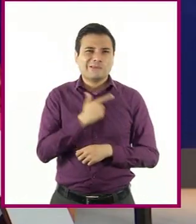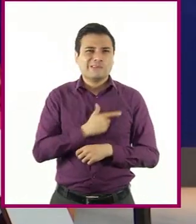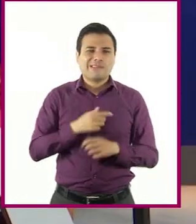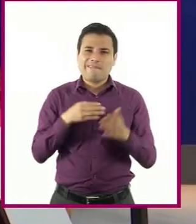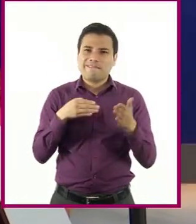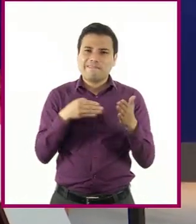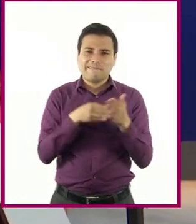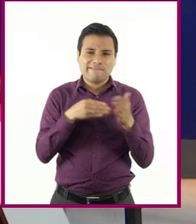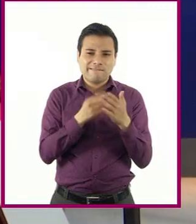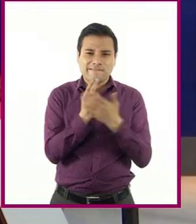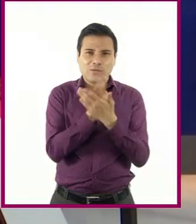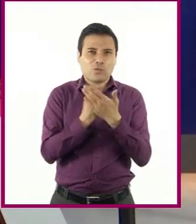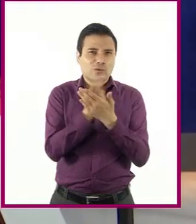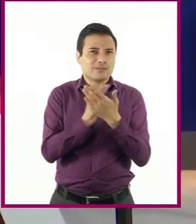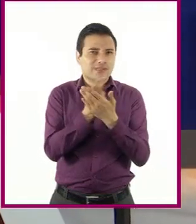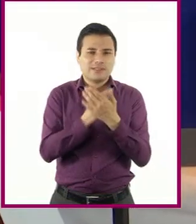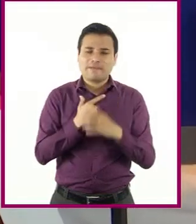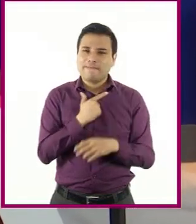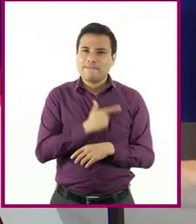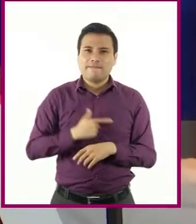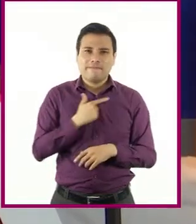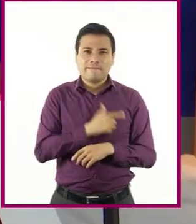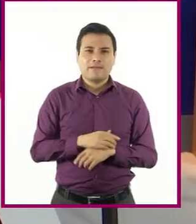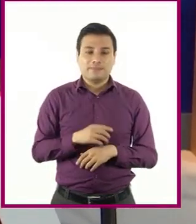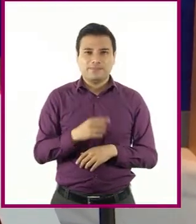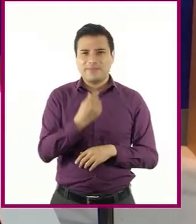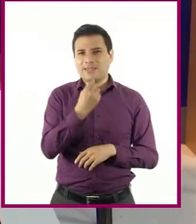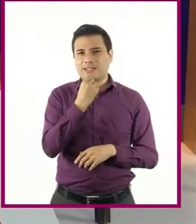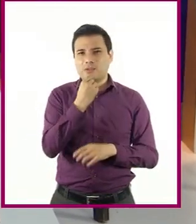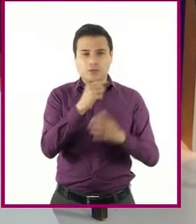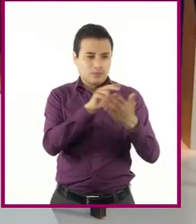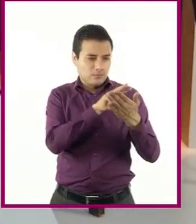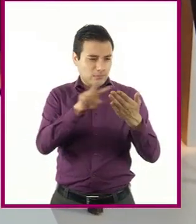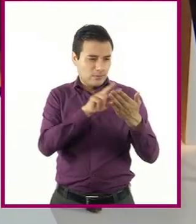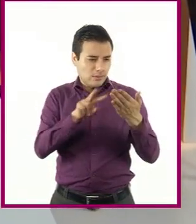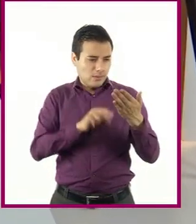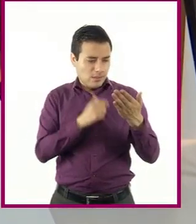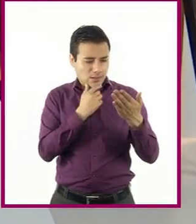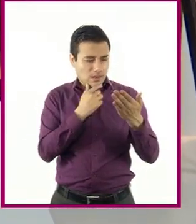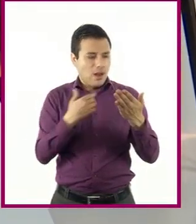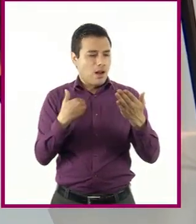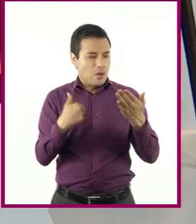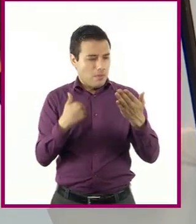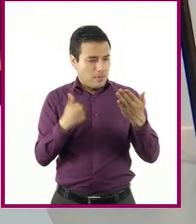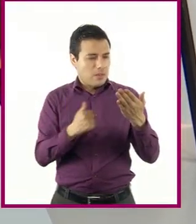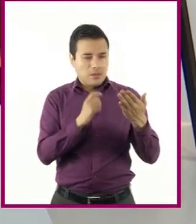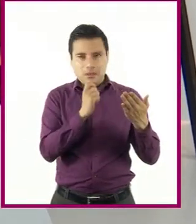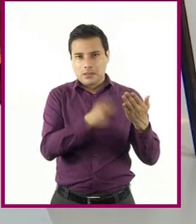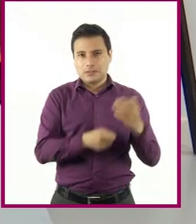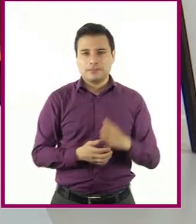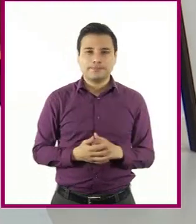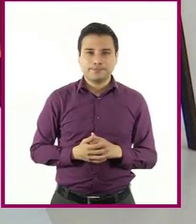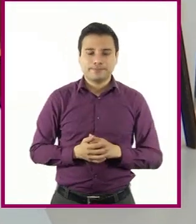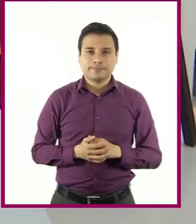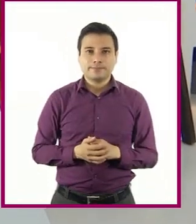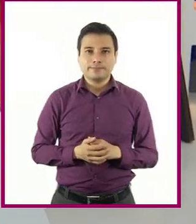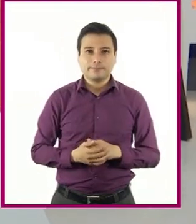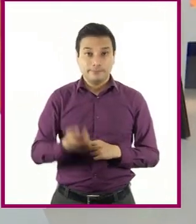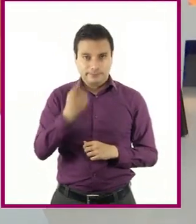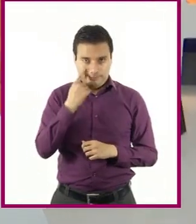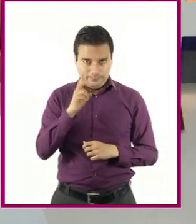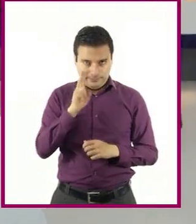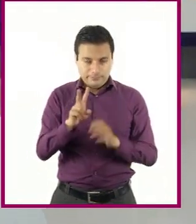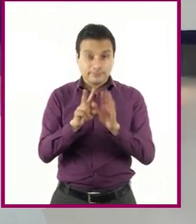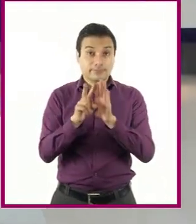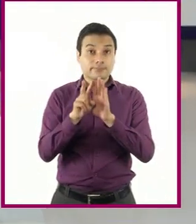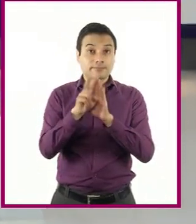dibujos secuenciados y podrá decodificarlo a su nivel gracias a lo que ve. Pongan atención al siguiente